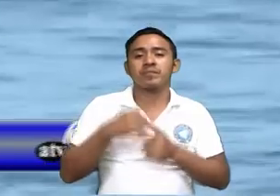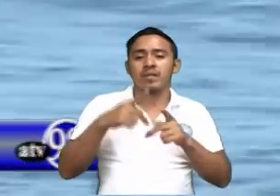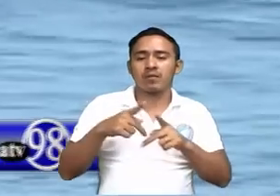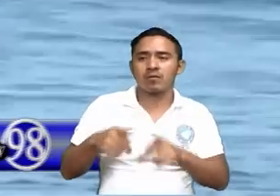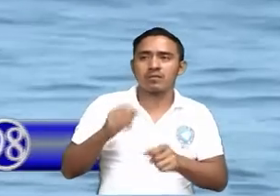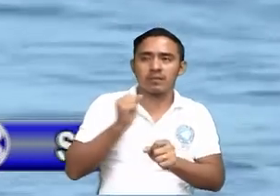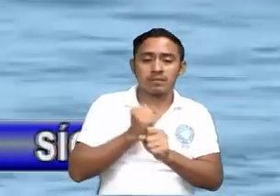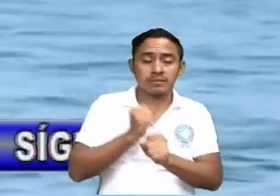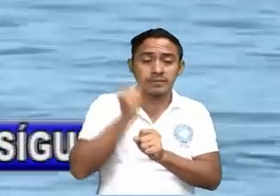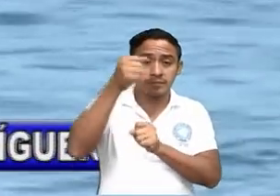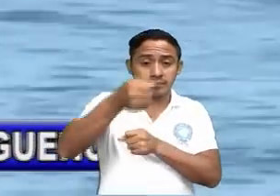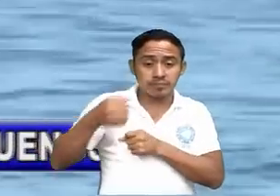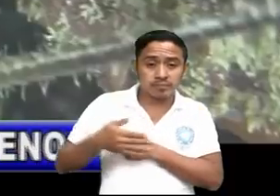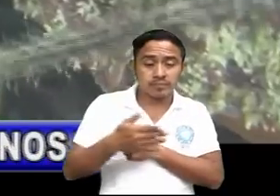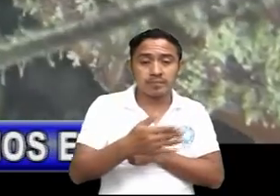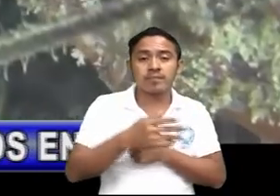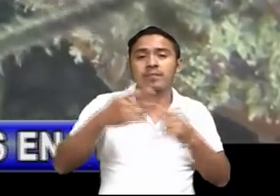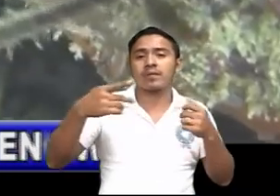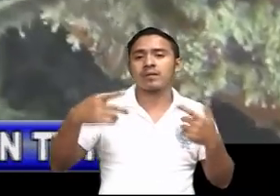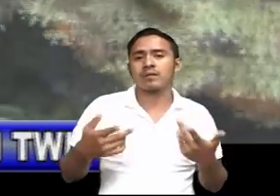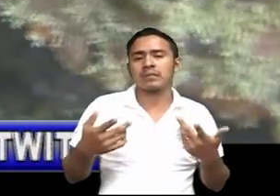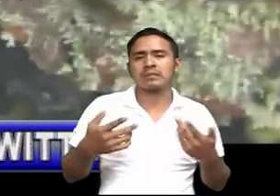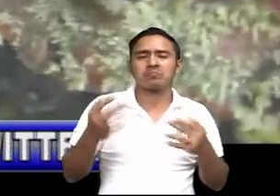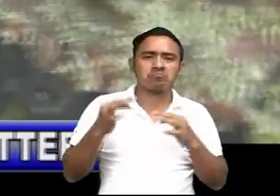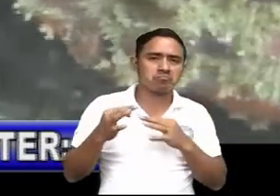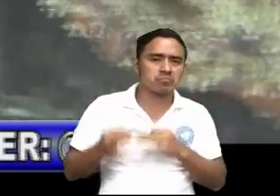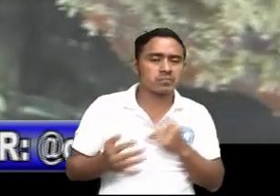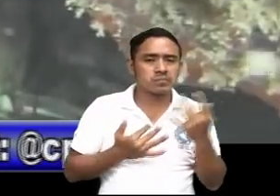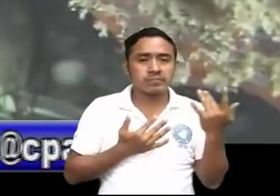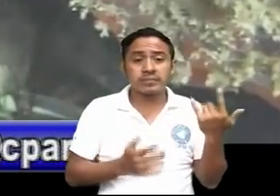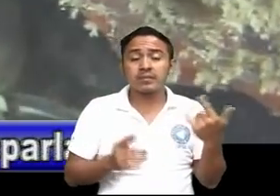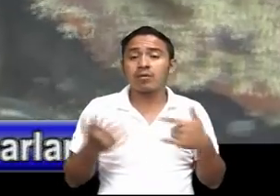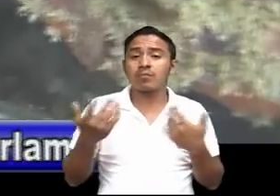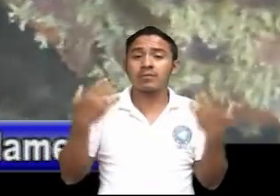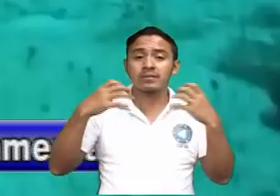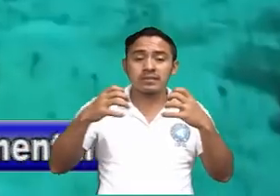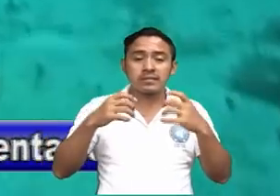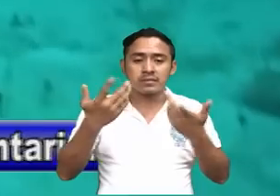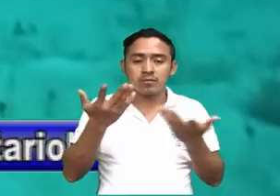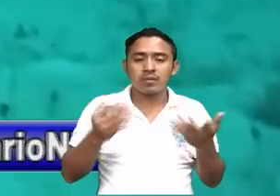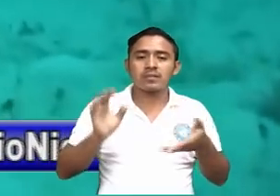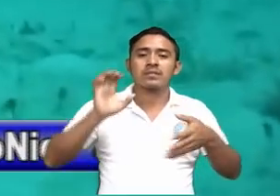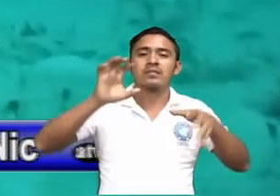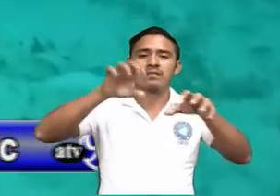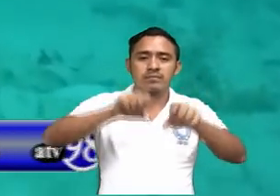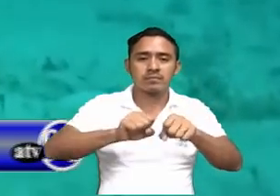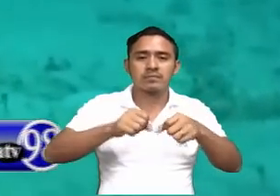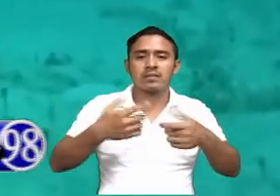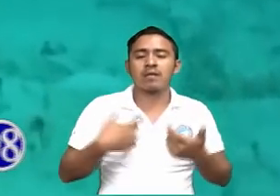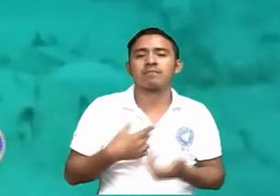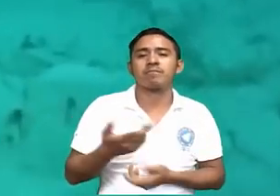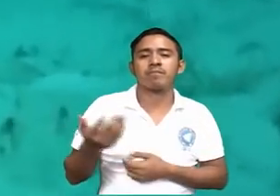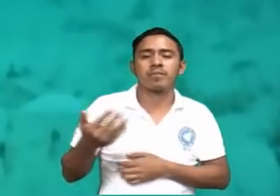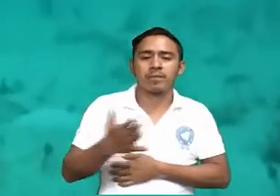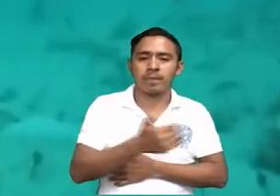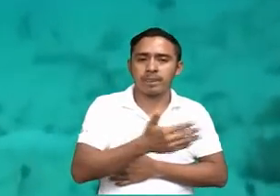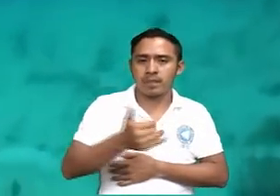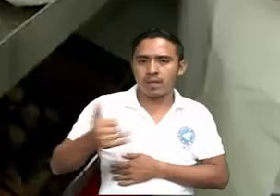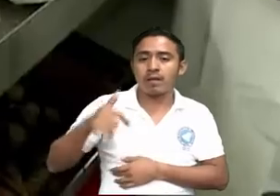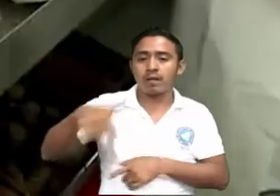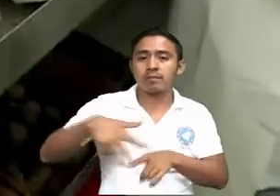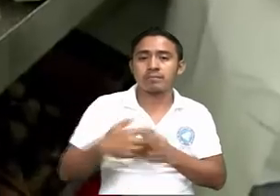región del Caribe nicaragüense, entre tanto, están preparándose para la temporada de pesca de langosta que inicia oficialmente